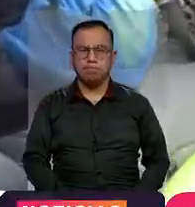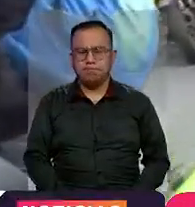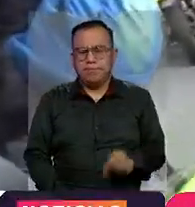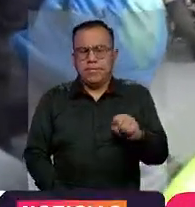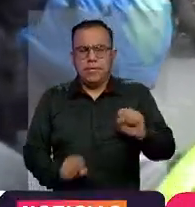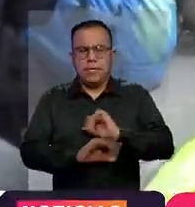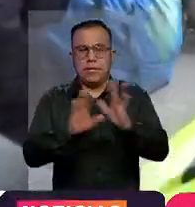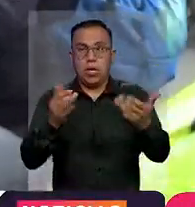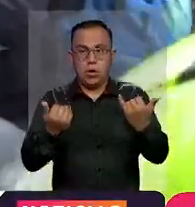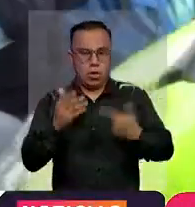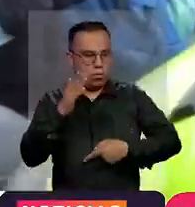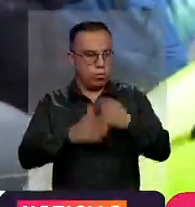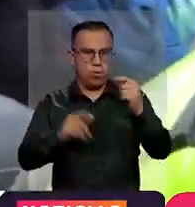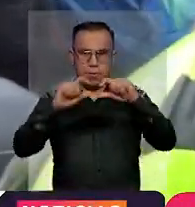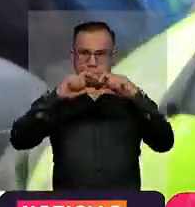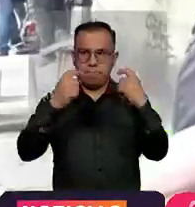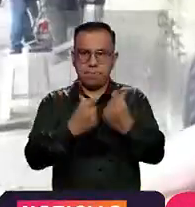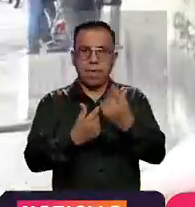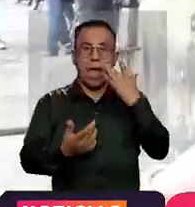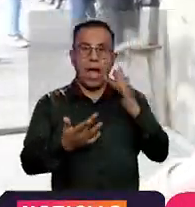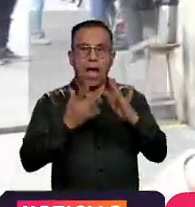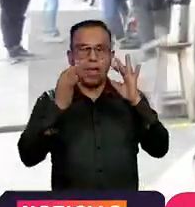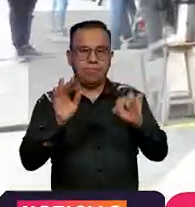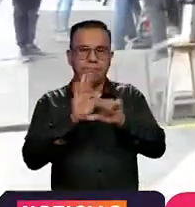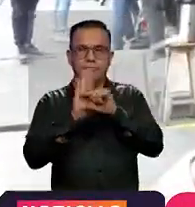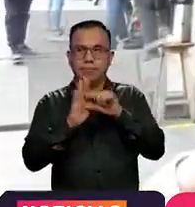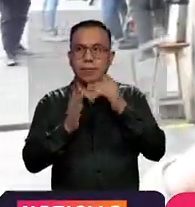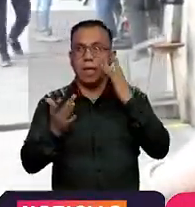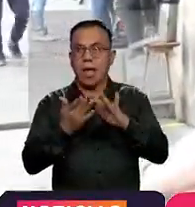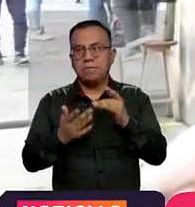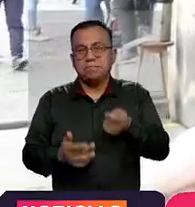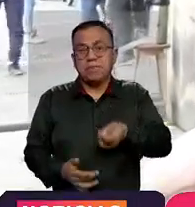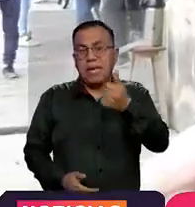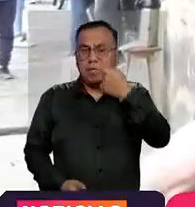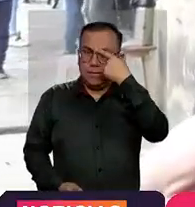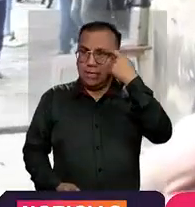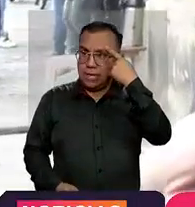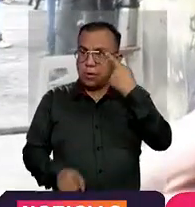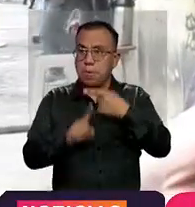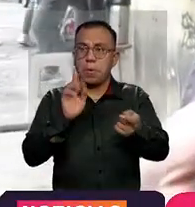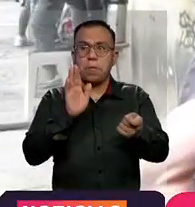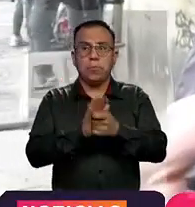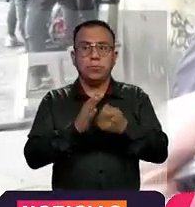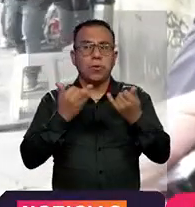señora, claro, ya voy a poner mi plaquita acá. Es casi negro, pero pues eso es